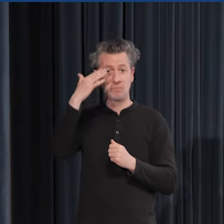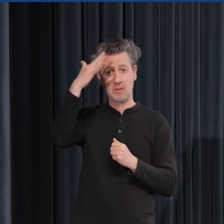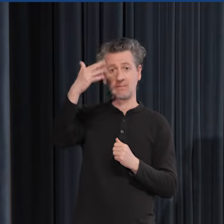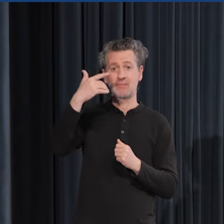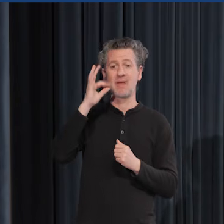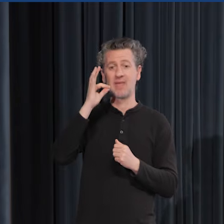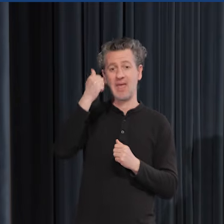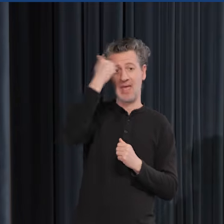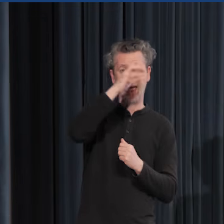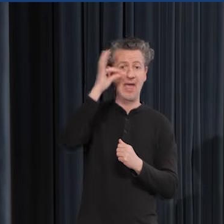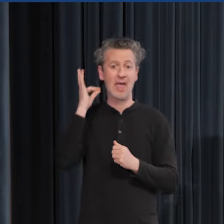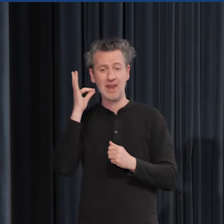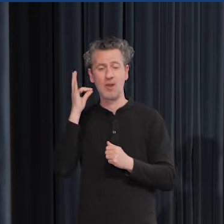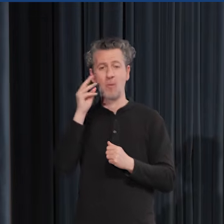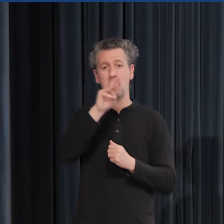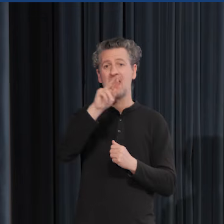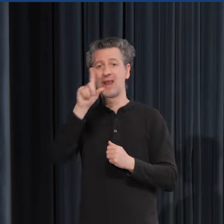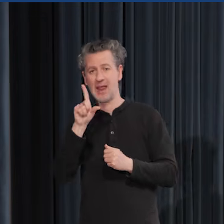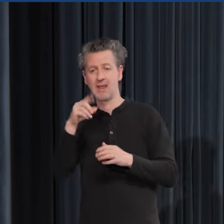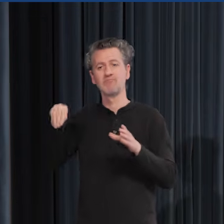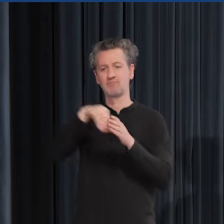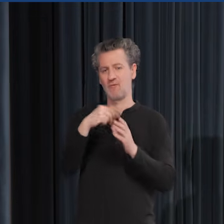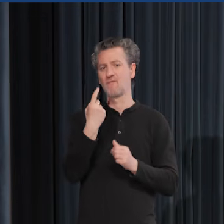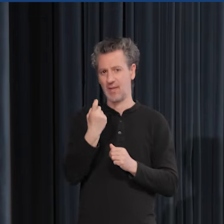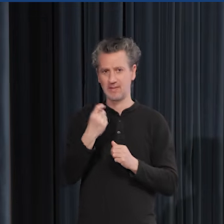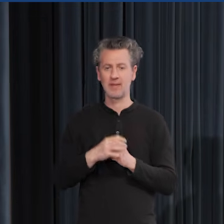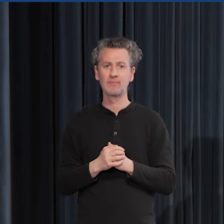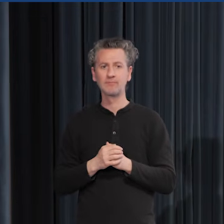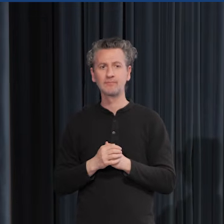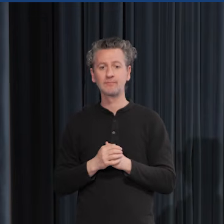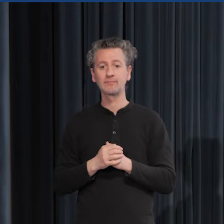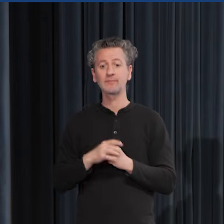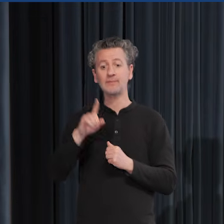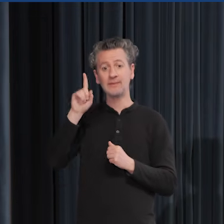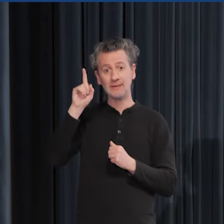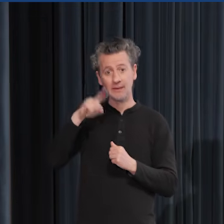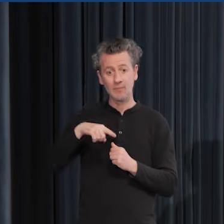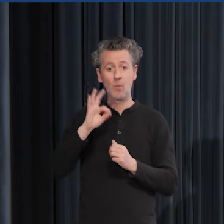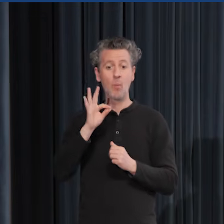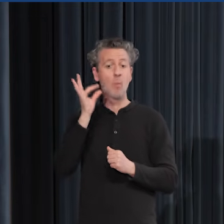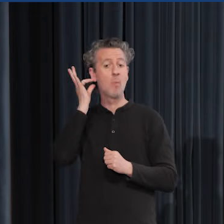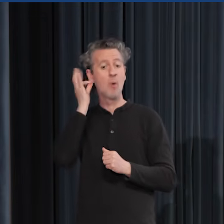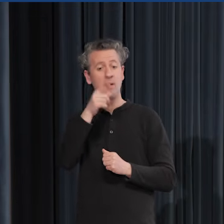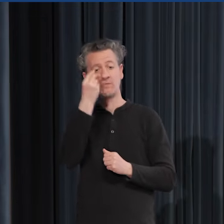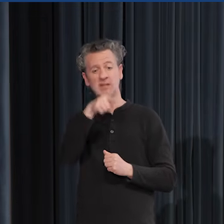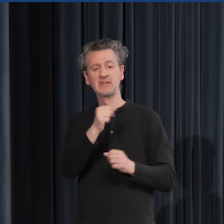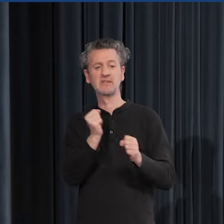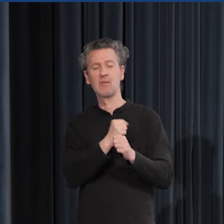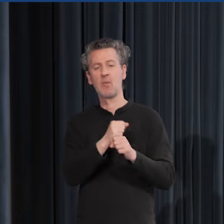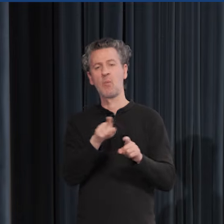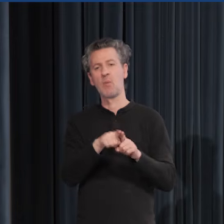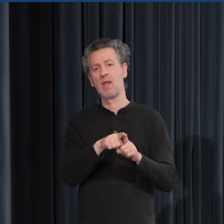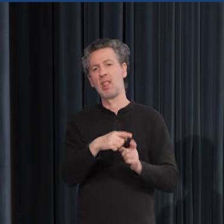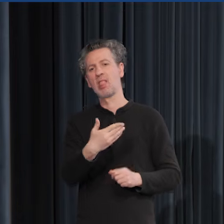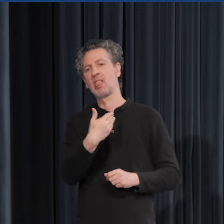en prevención de riesgos laborales, pero también debemos de dejar de considerar los trabajos de las mujeres como trabajos de segunda. Y